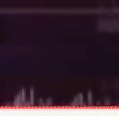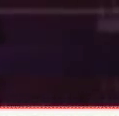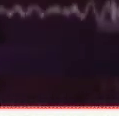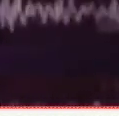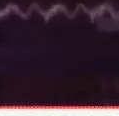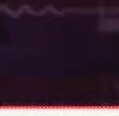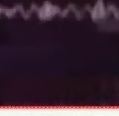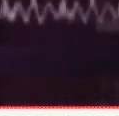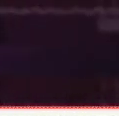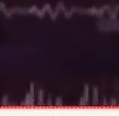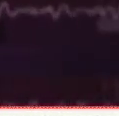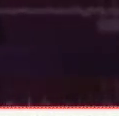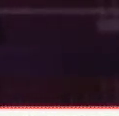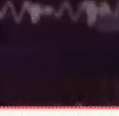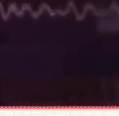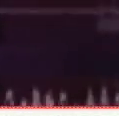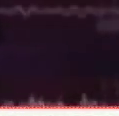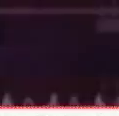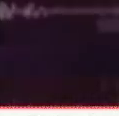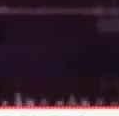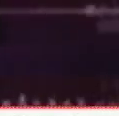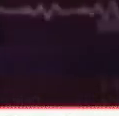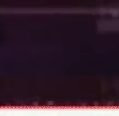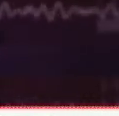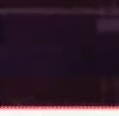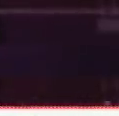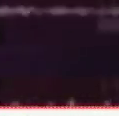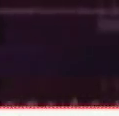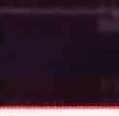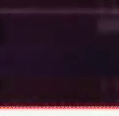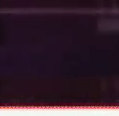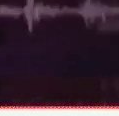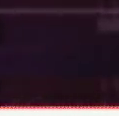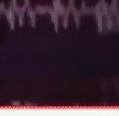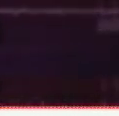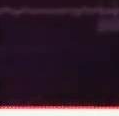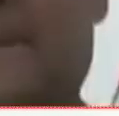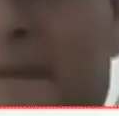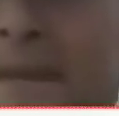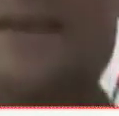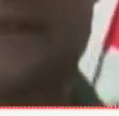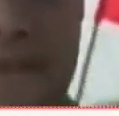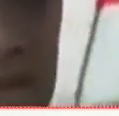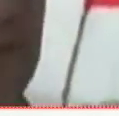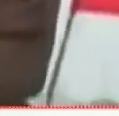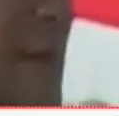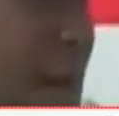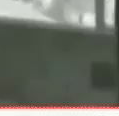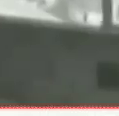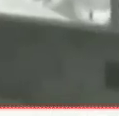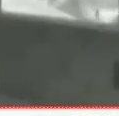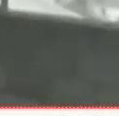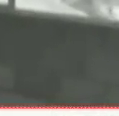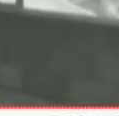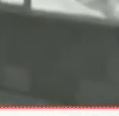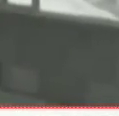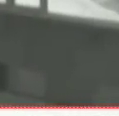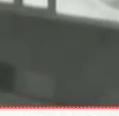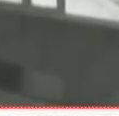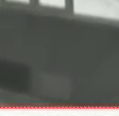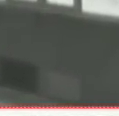y créame que dentro de lo posible nosotros estamos haciendo todo lo que esté dentro de nuestras manos para solucionarlo. El mayor Parra, por creer en